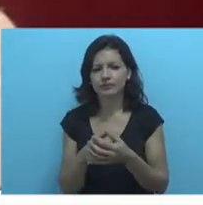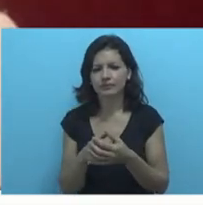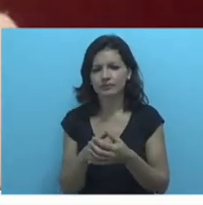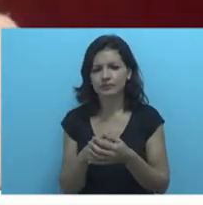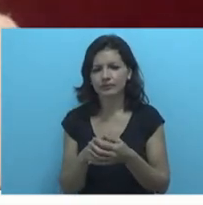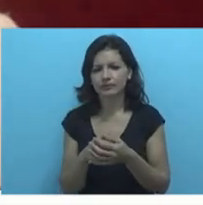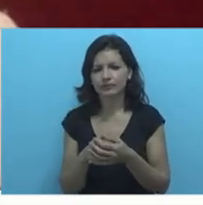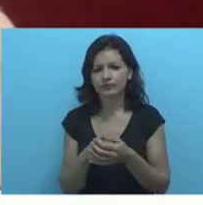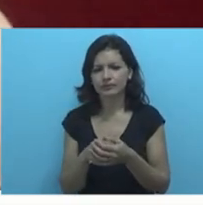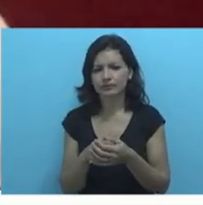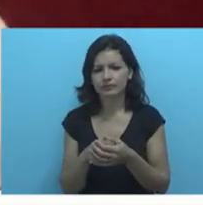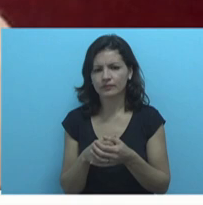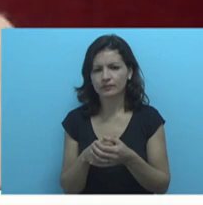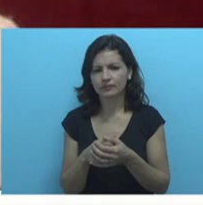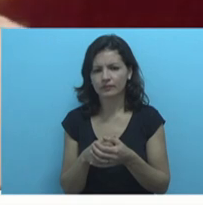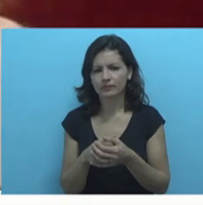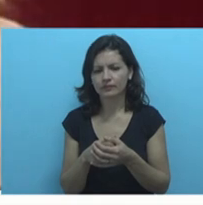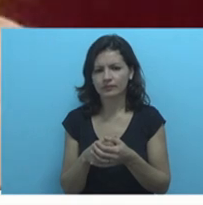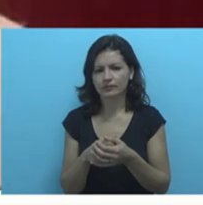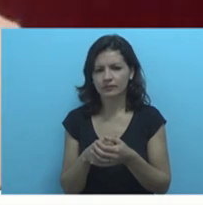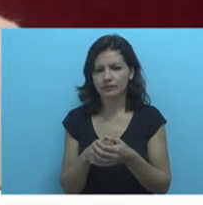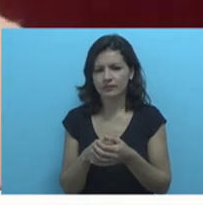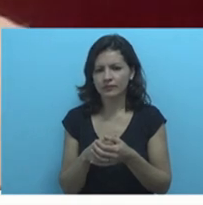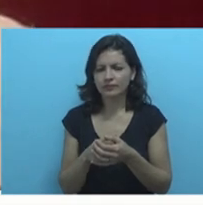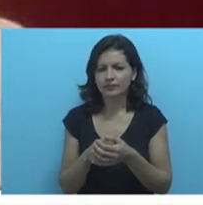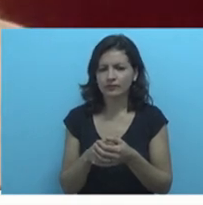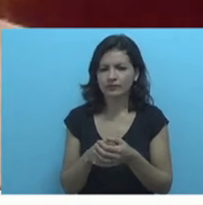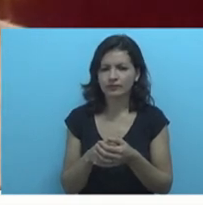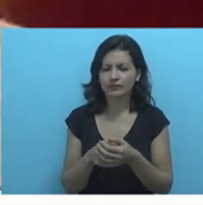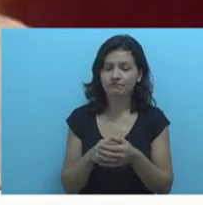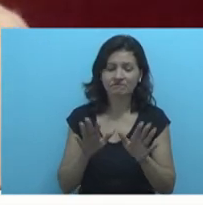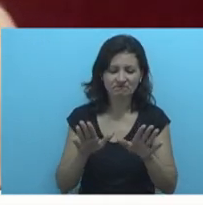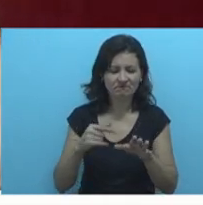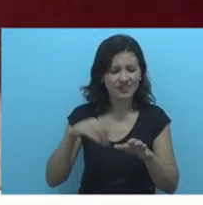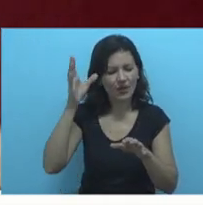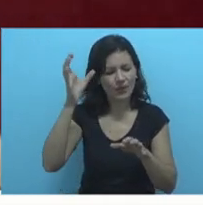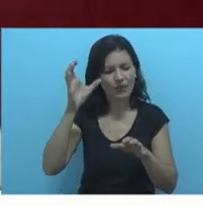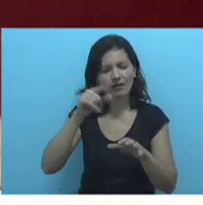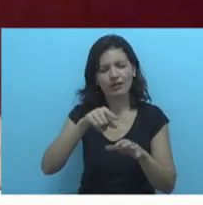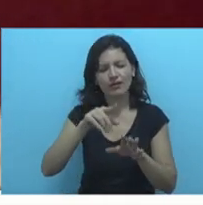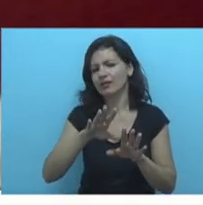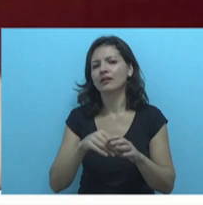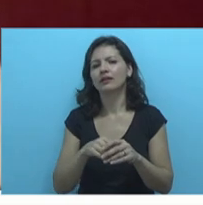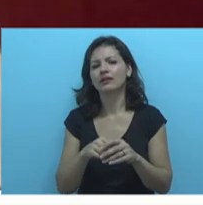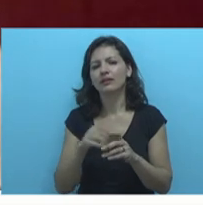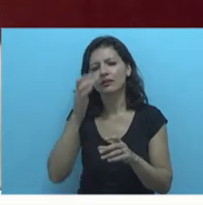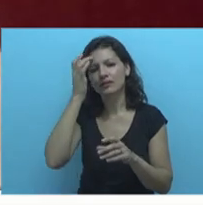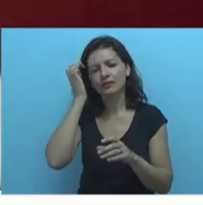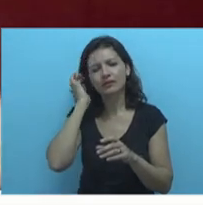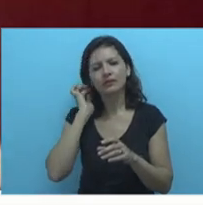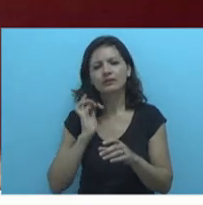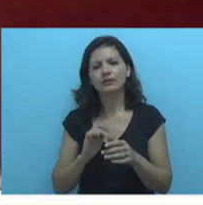Y la verdad es que después, cuando Rita salió al escenario, él se quedó a escucharla, mezclado entre todo